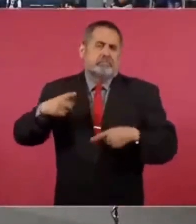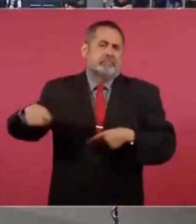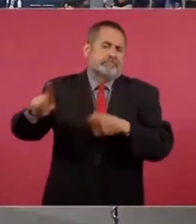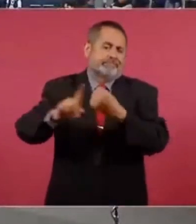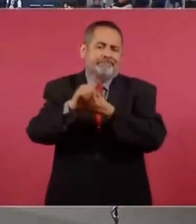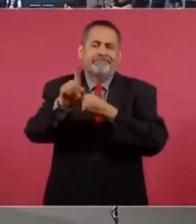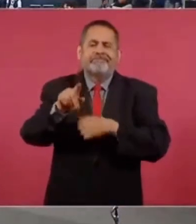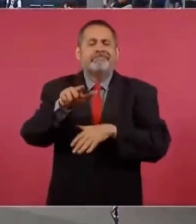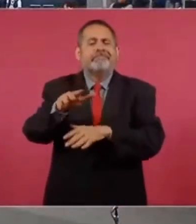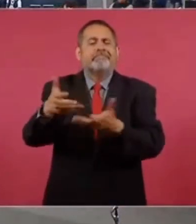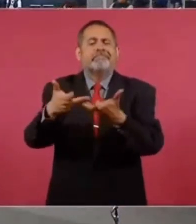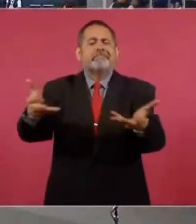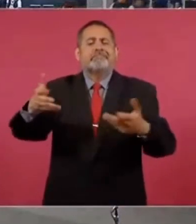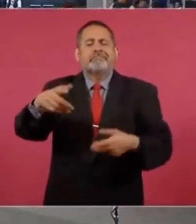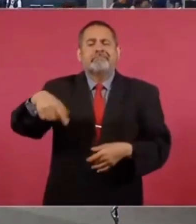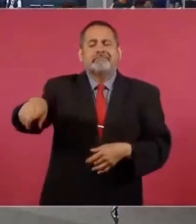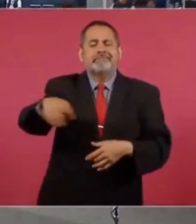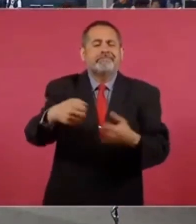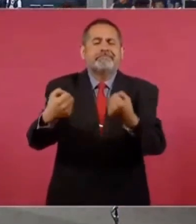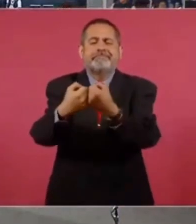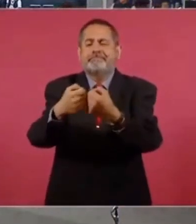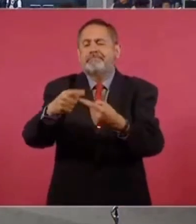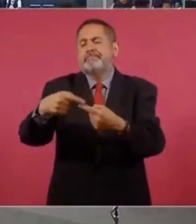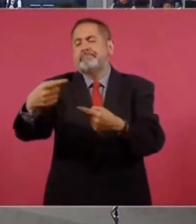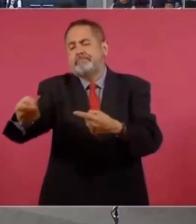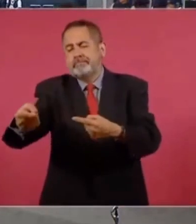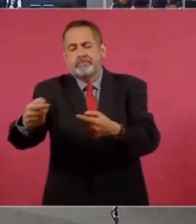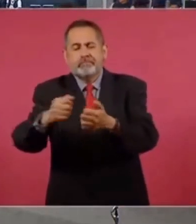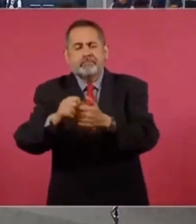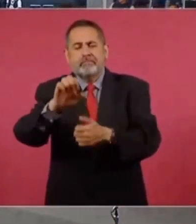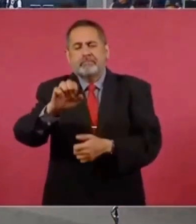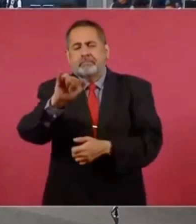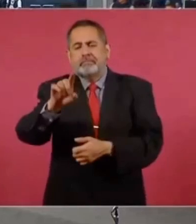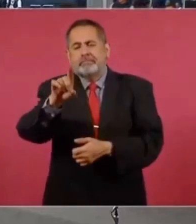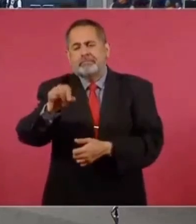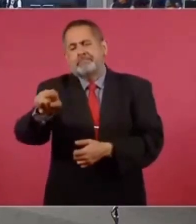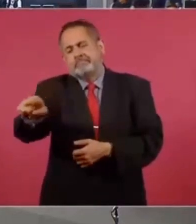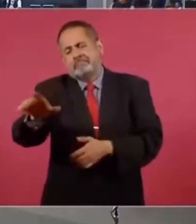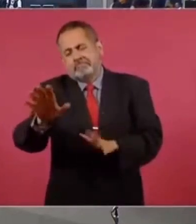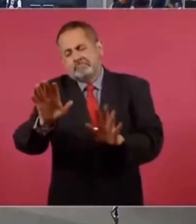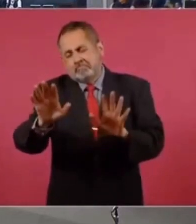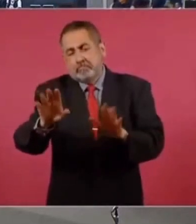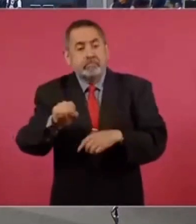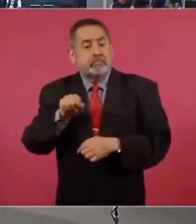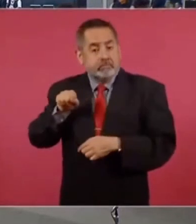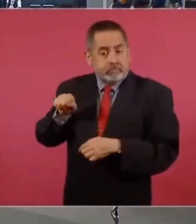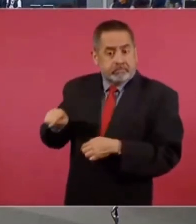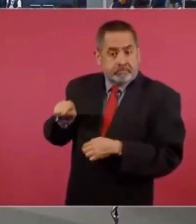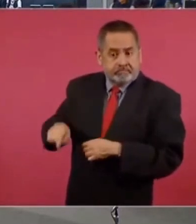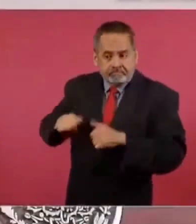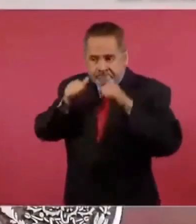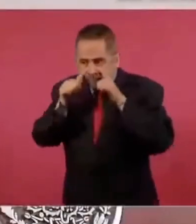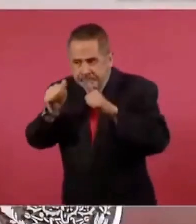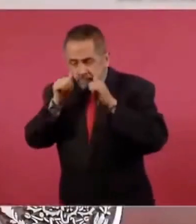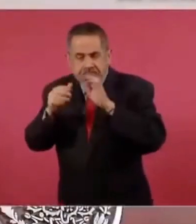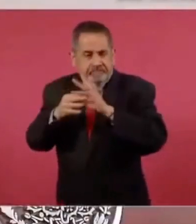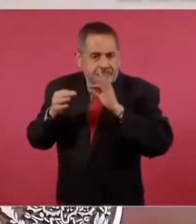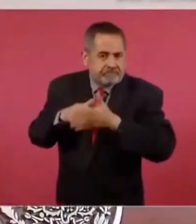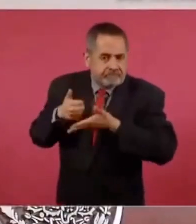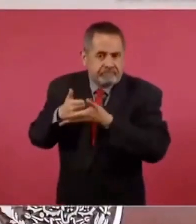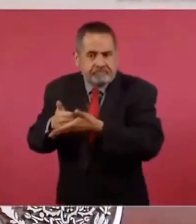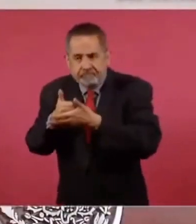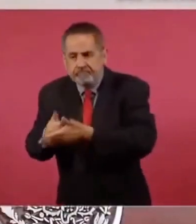las tierras limítrofes de los ejidos, de los ejidatarios y